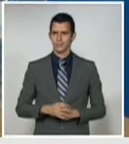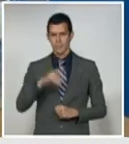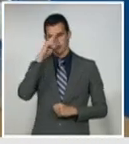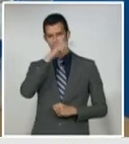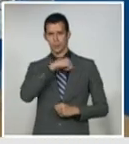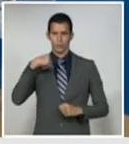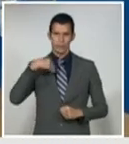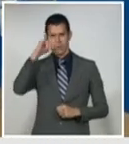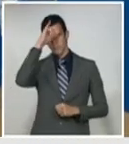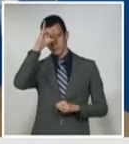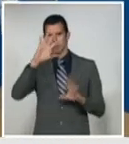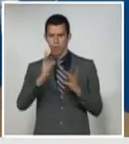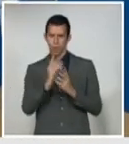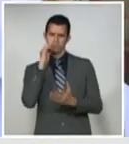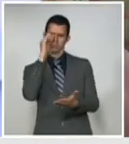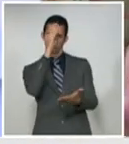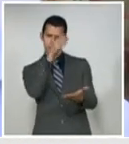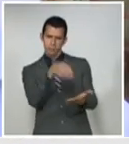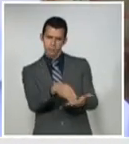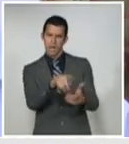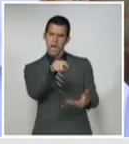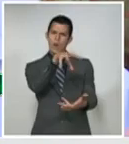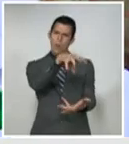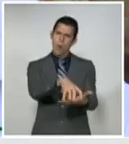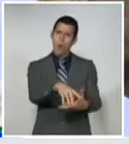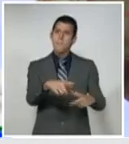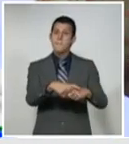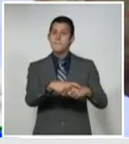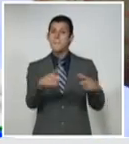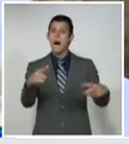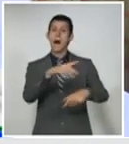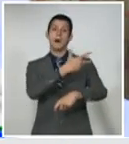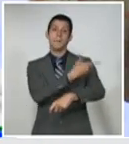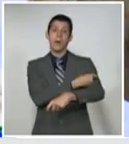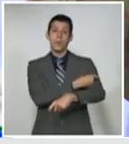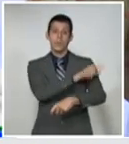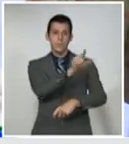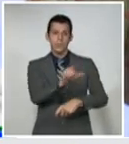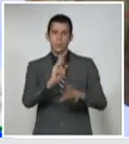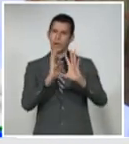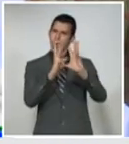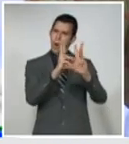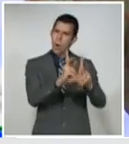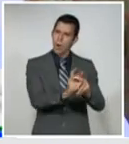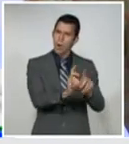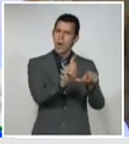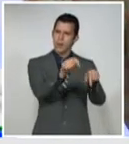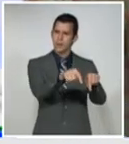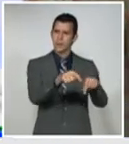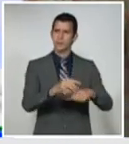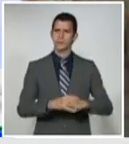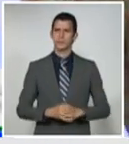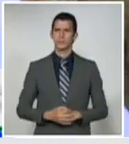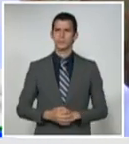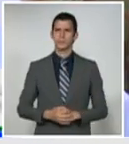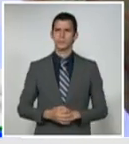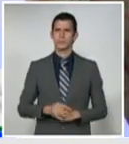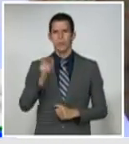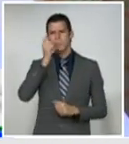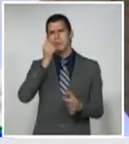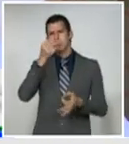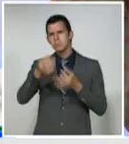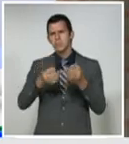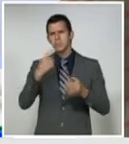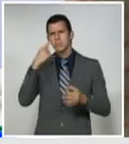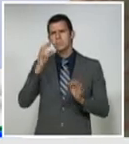con primera dosis en la capital. Es un ensayo clásico de eficacia que incorpora los 44.000